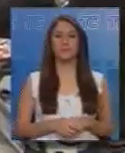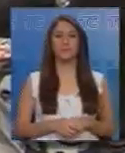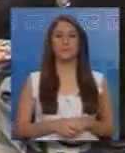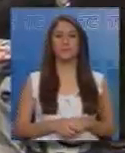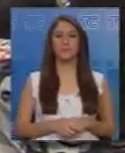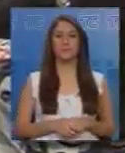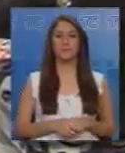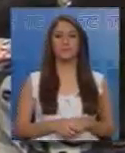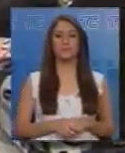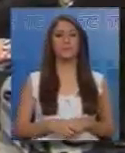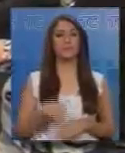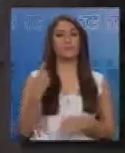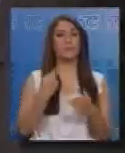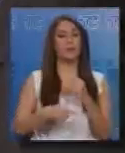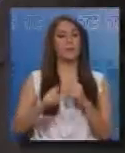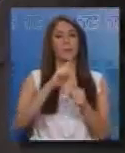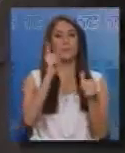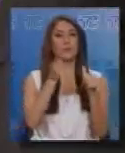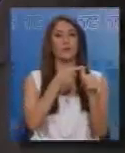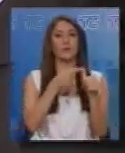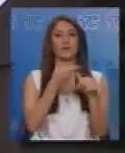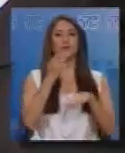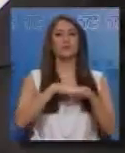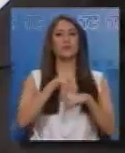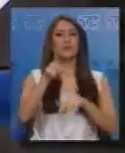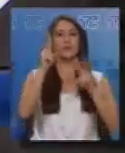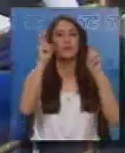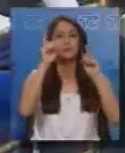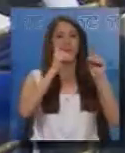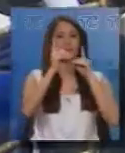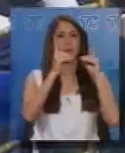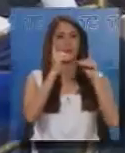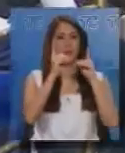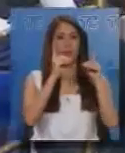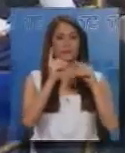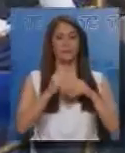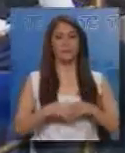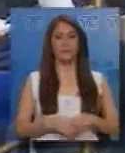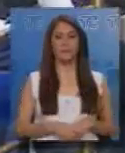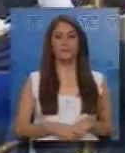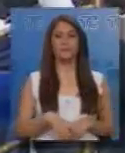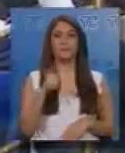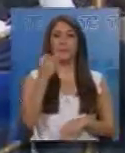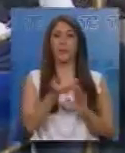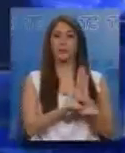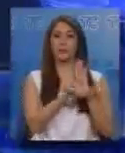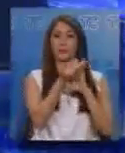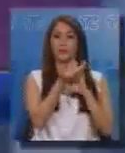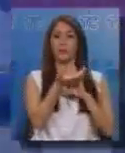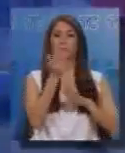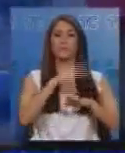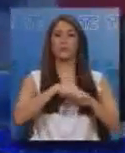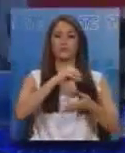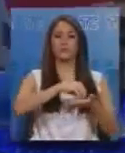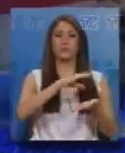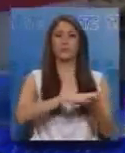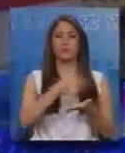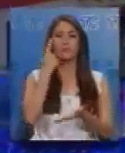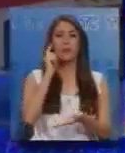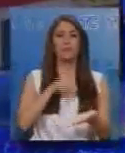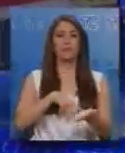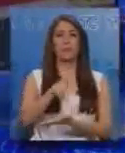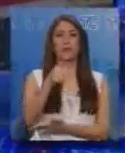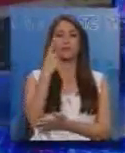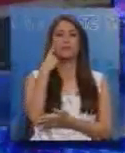Uno de los resultados que arroja la primera fase de los diálogos por la equidad y justicia social es el incremento de la base impositiva para el cobro del impuesto